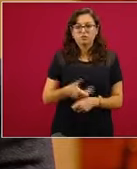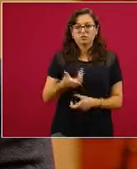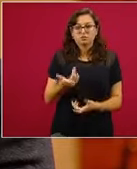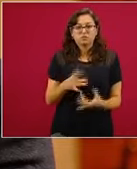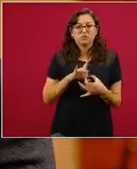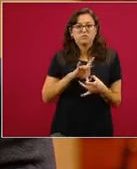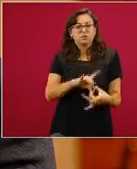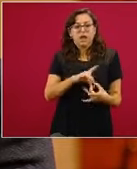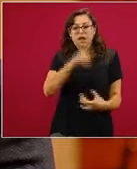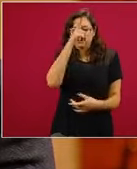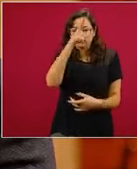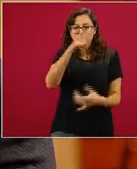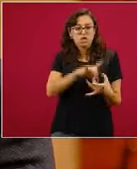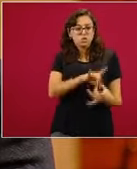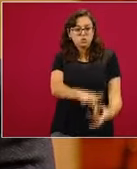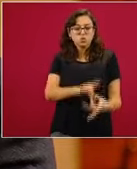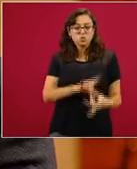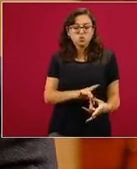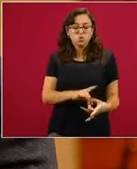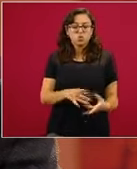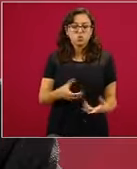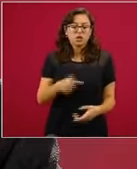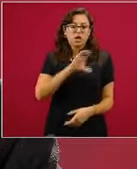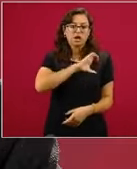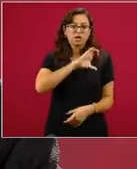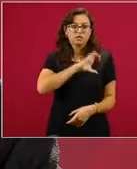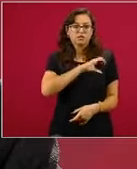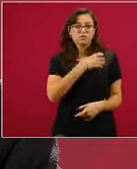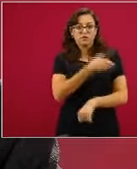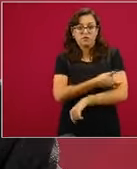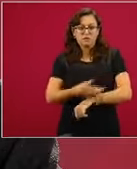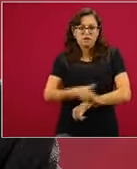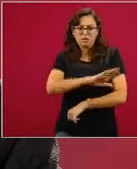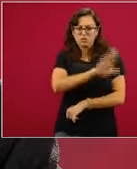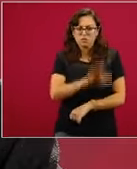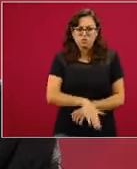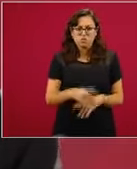espiritualmente con sus familiares fallecidos. Entonces, esto desde luego